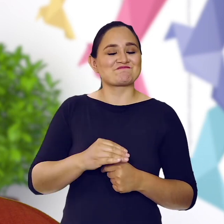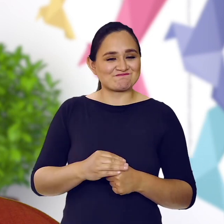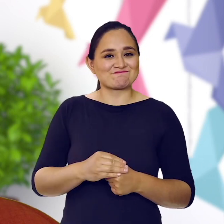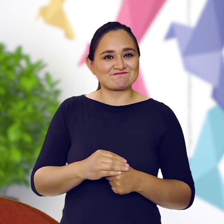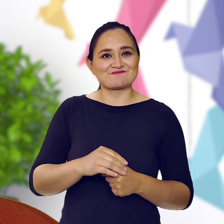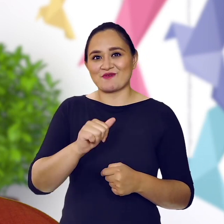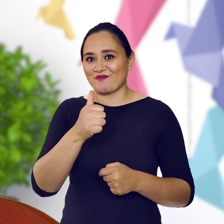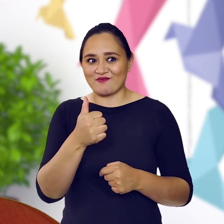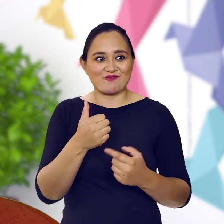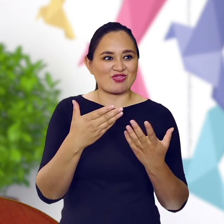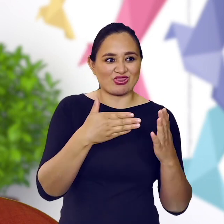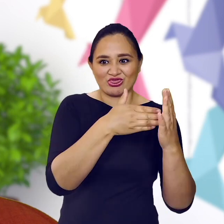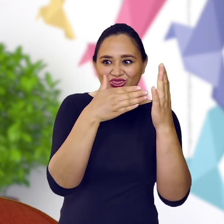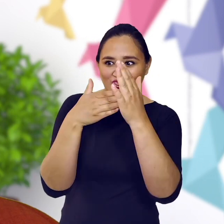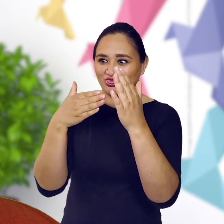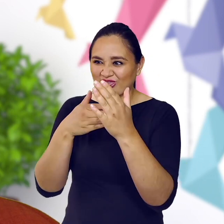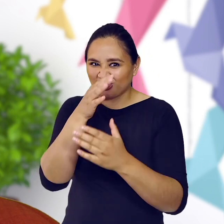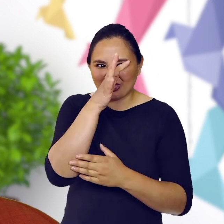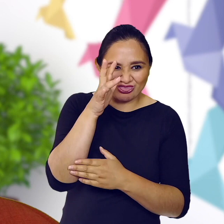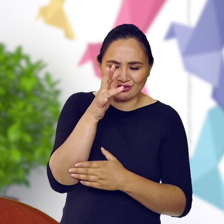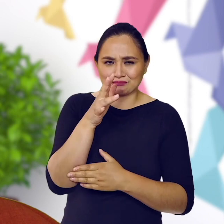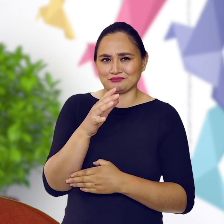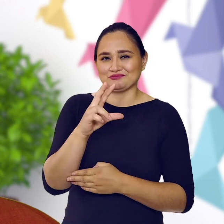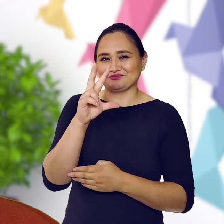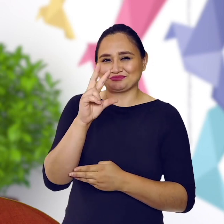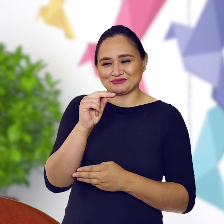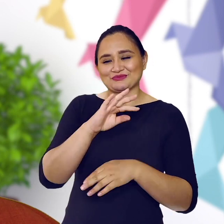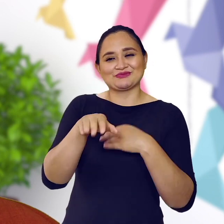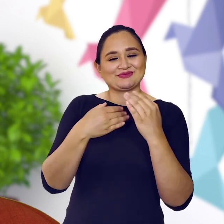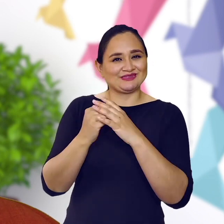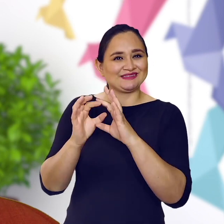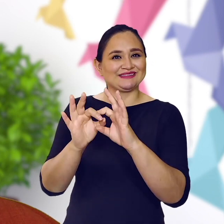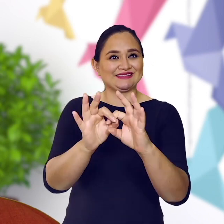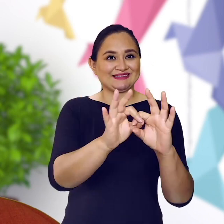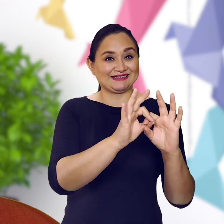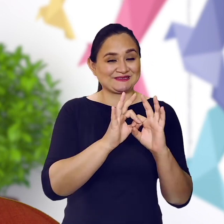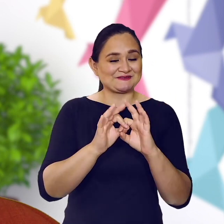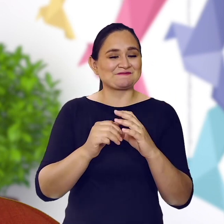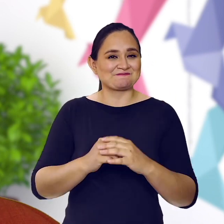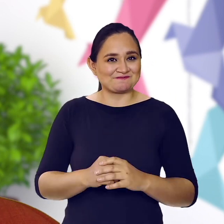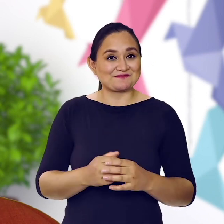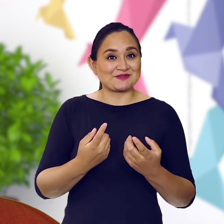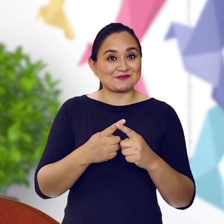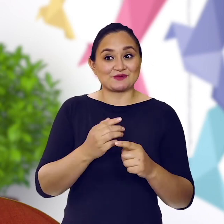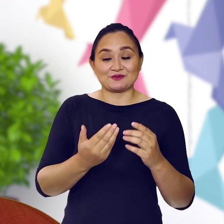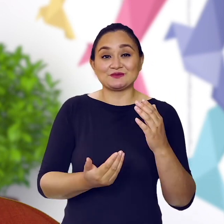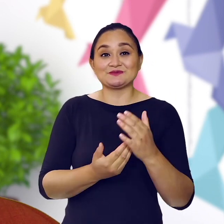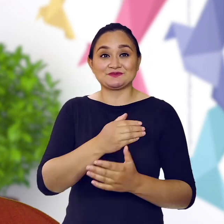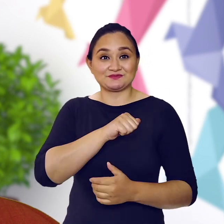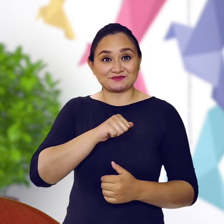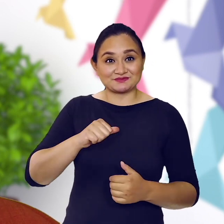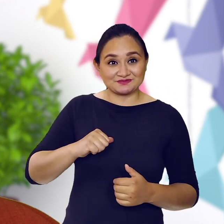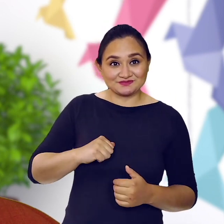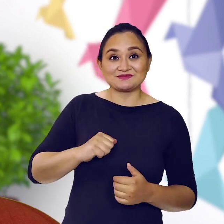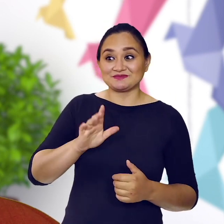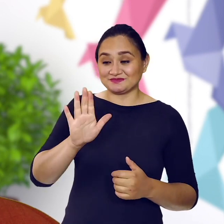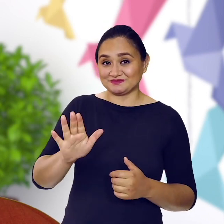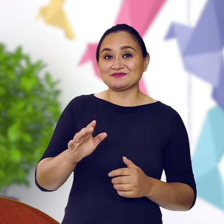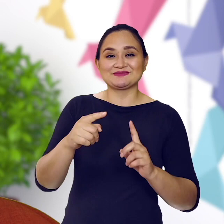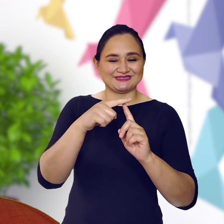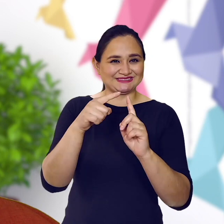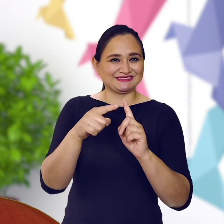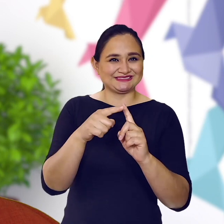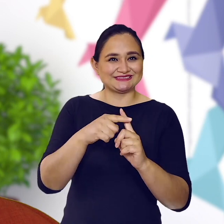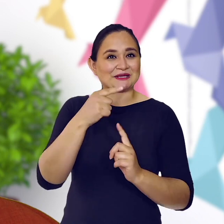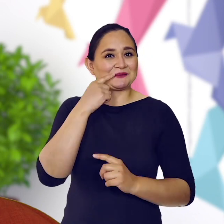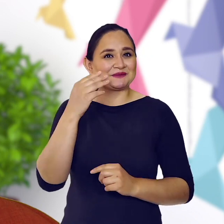más volvió a molestar a sus compañeros ni a comportarse como un sabelotodo arrogante. Pero lo mejor de todo fue que su nueva actitud agradó tanto a sus